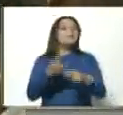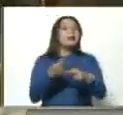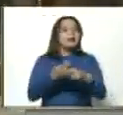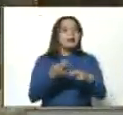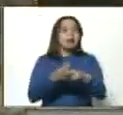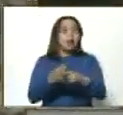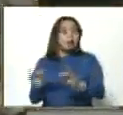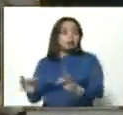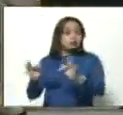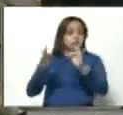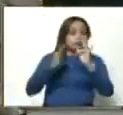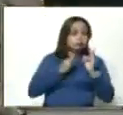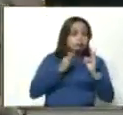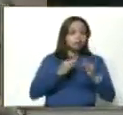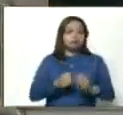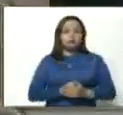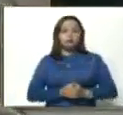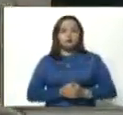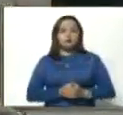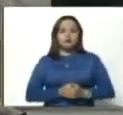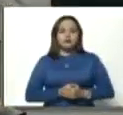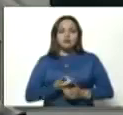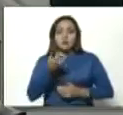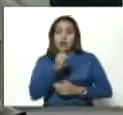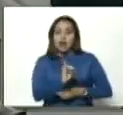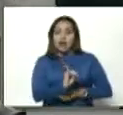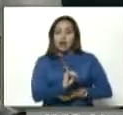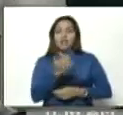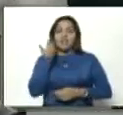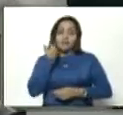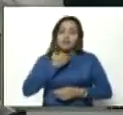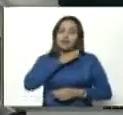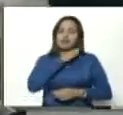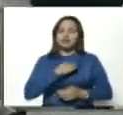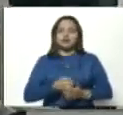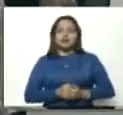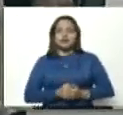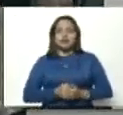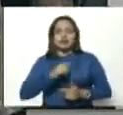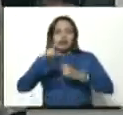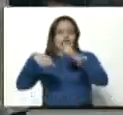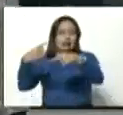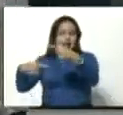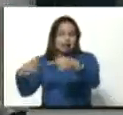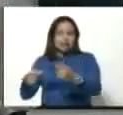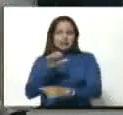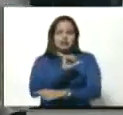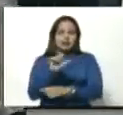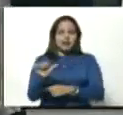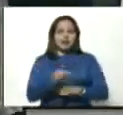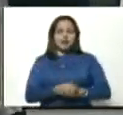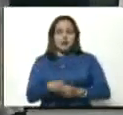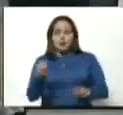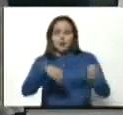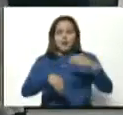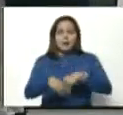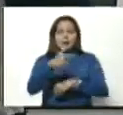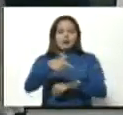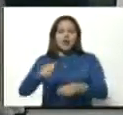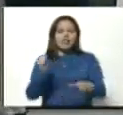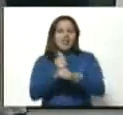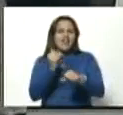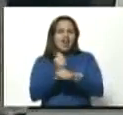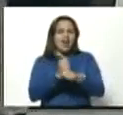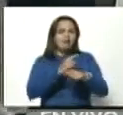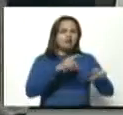de complicarse si adquiere la enfermedad. Y bueno, y la semana de arriba ya más personal que trabaje con público,